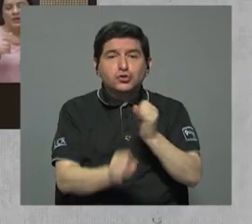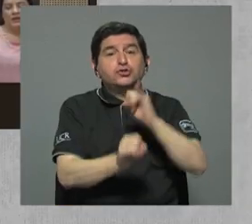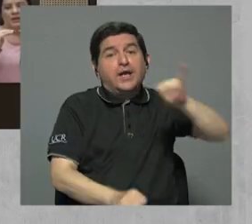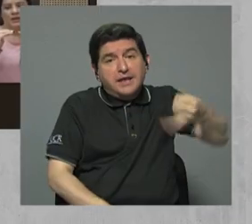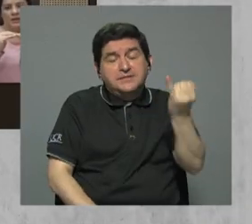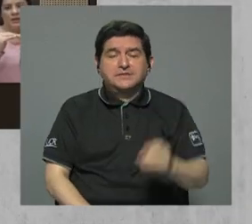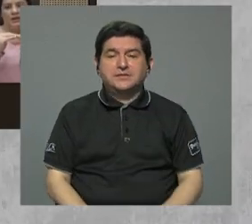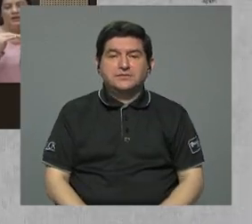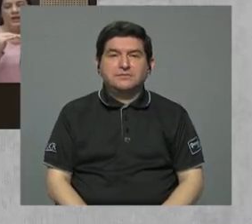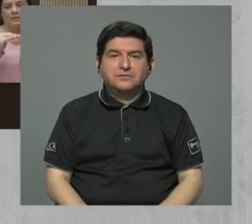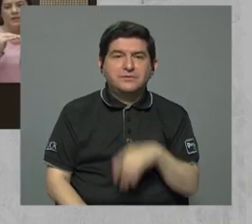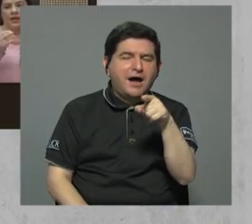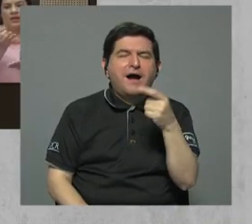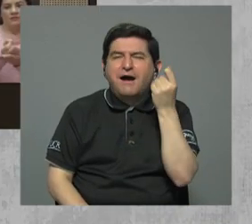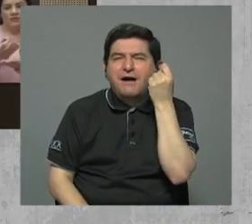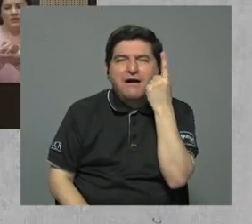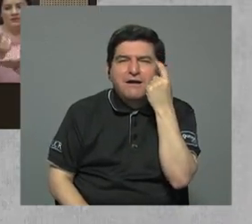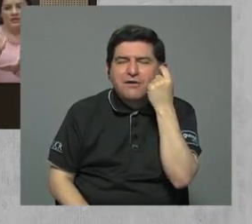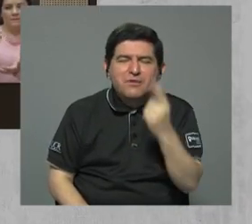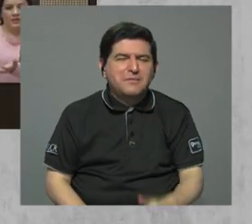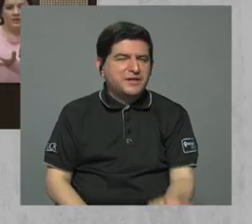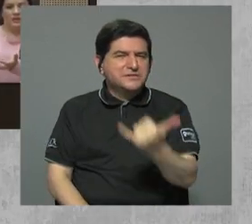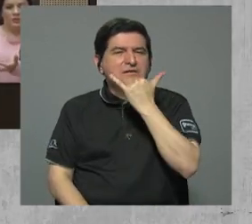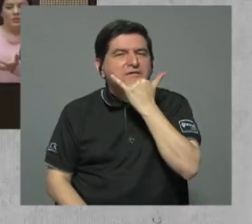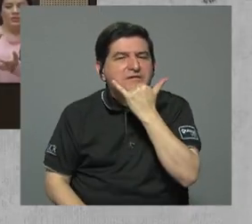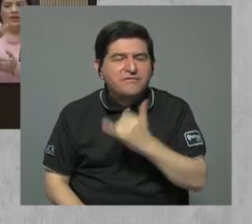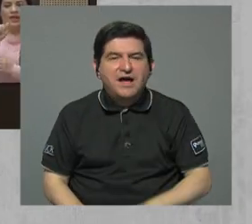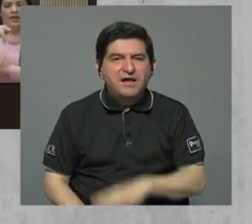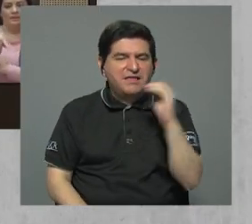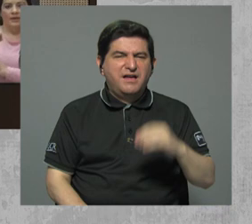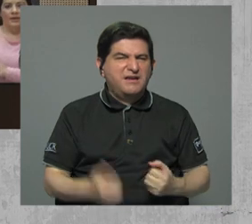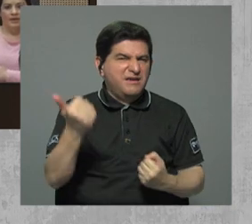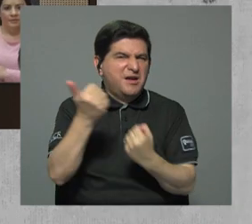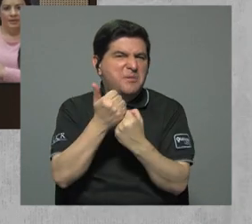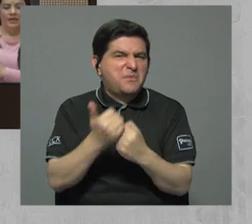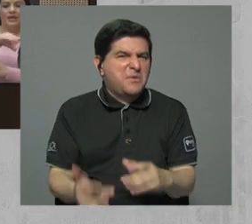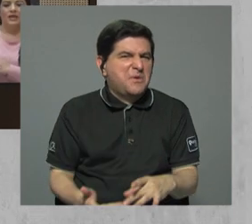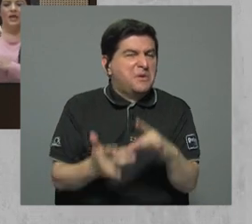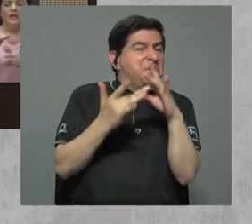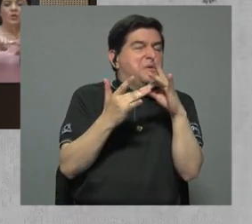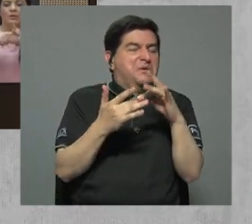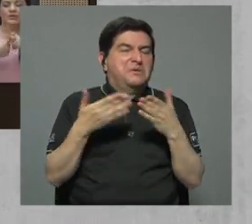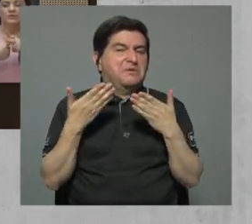De ahí vino la interpretación errónea y parcializada